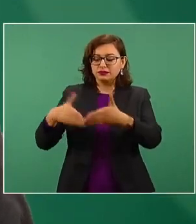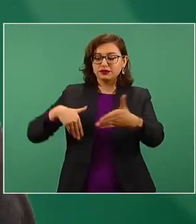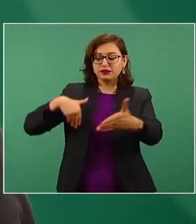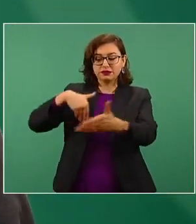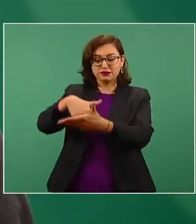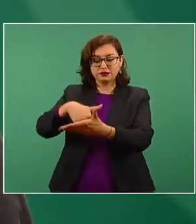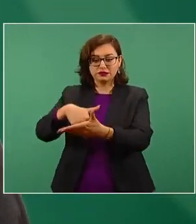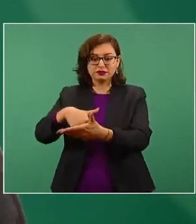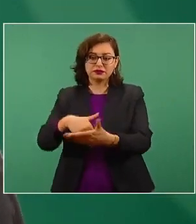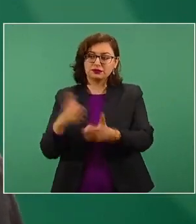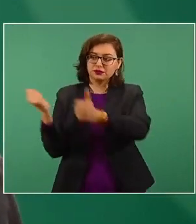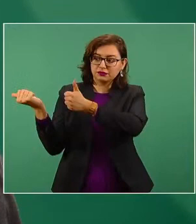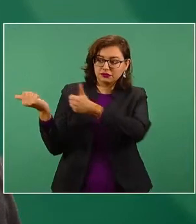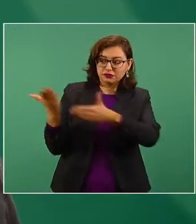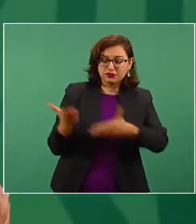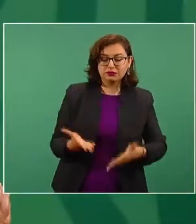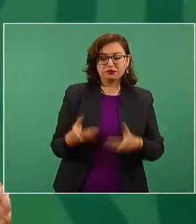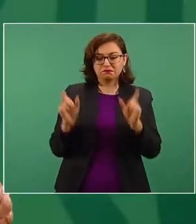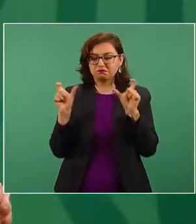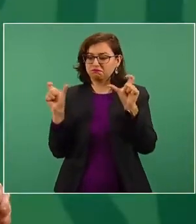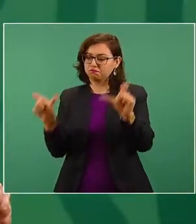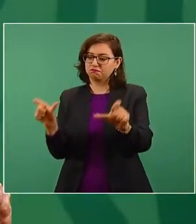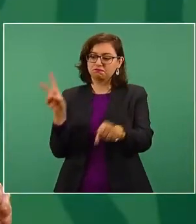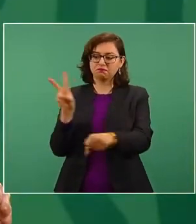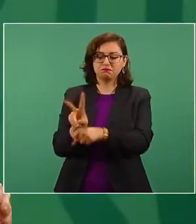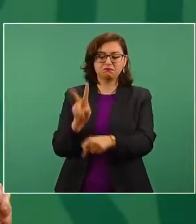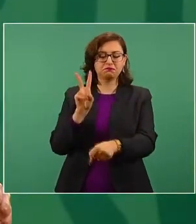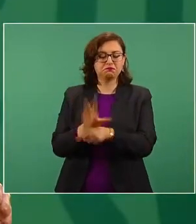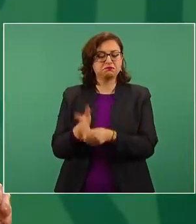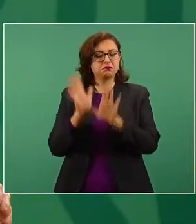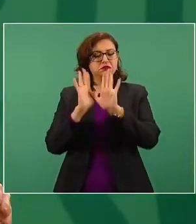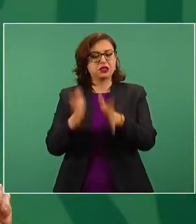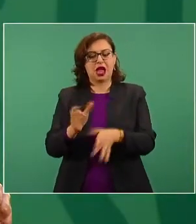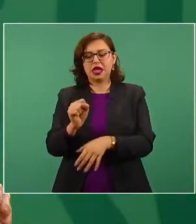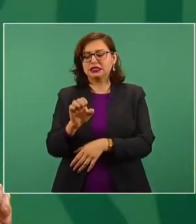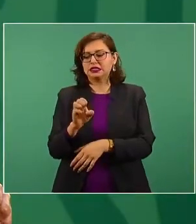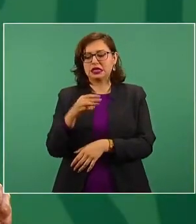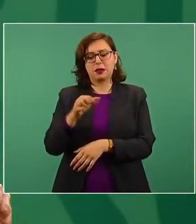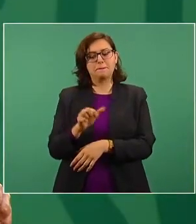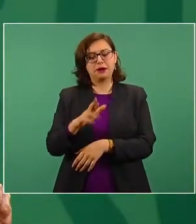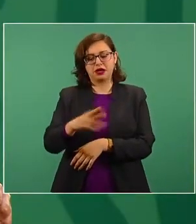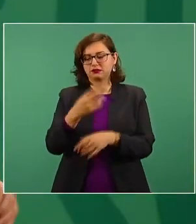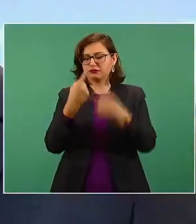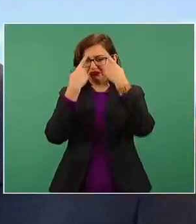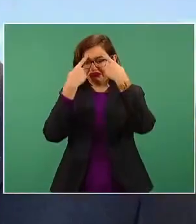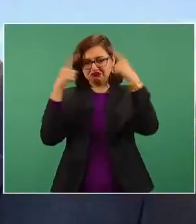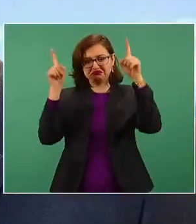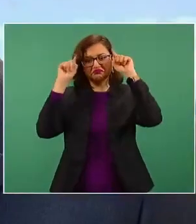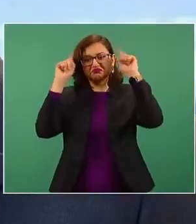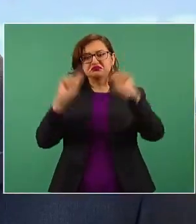todo los puertos del Pacífico, a la Secretaría de Marina, y